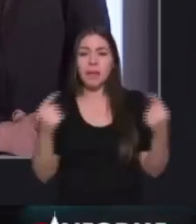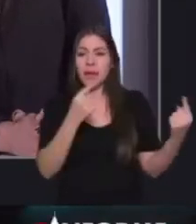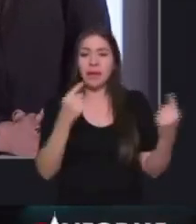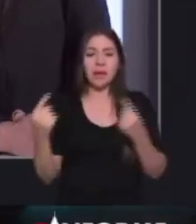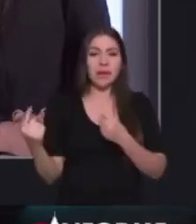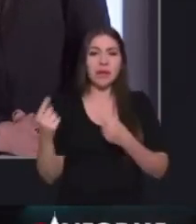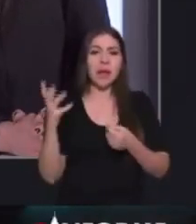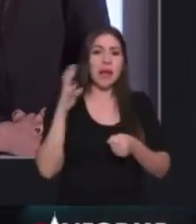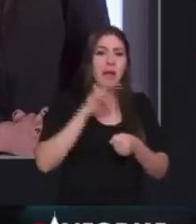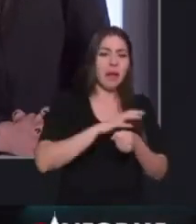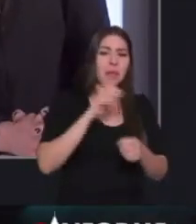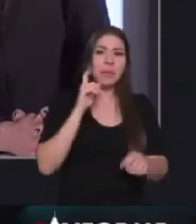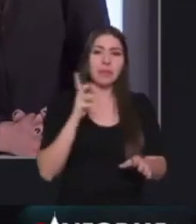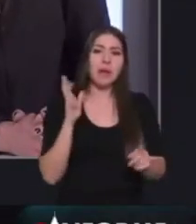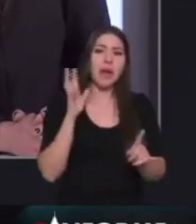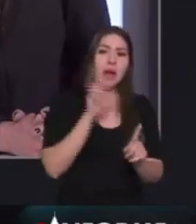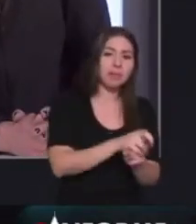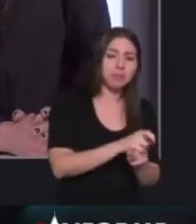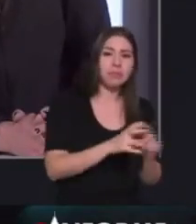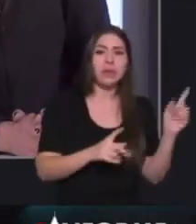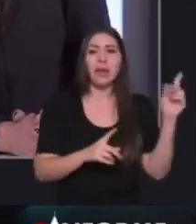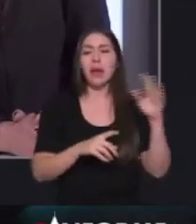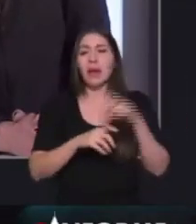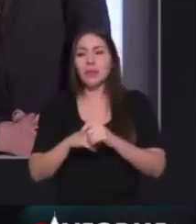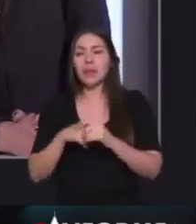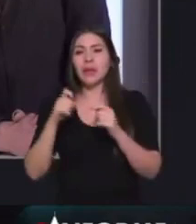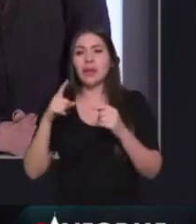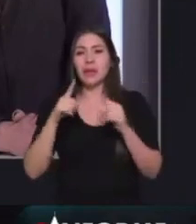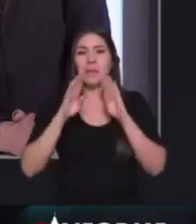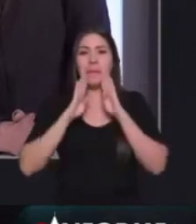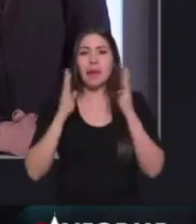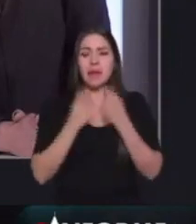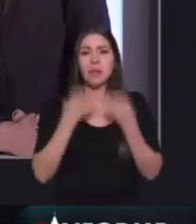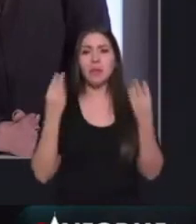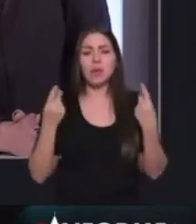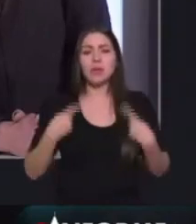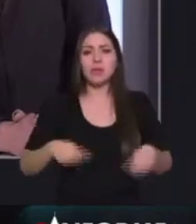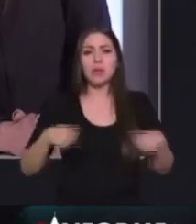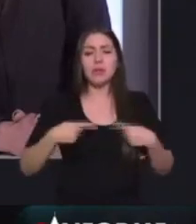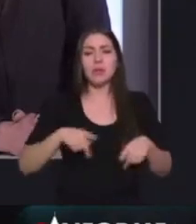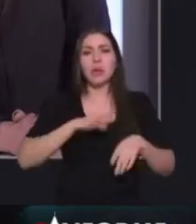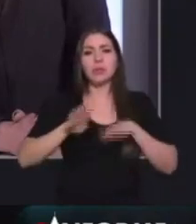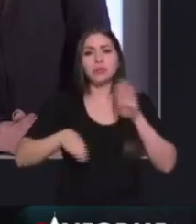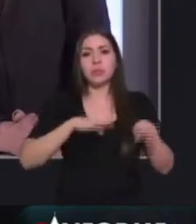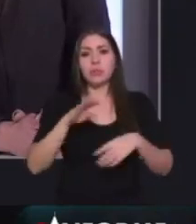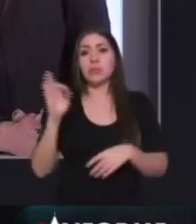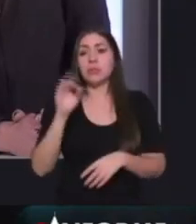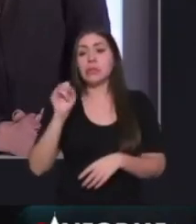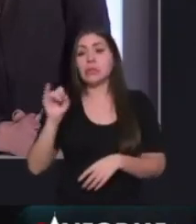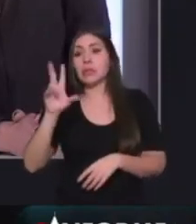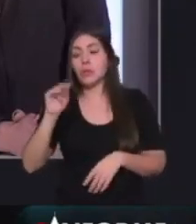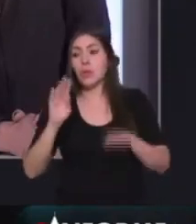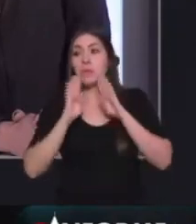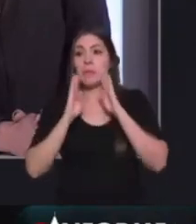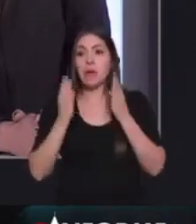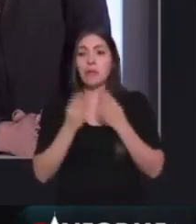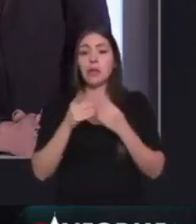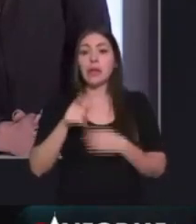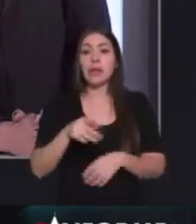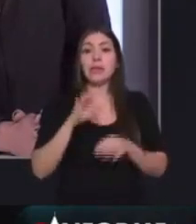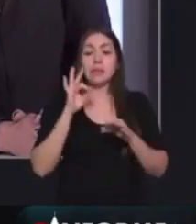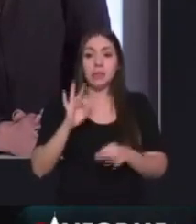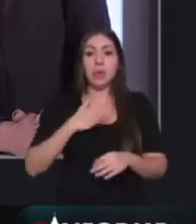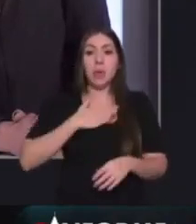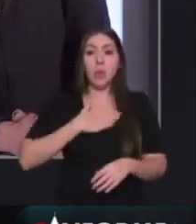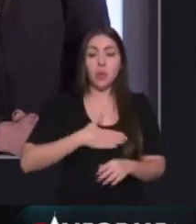pues la muerte de muchas más personas e independientemente que estuvieran vinculados a la delincuencia organizada, no se siguió el proceso justo